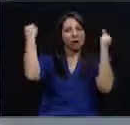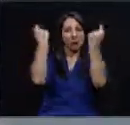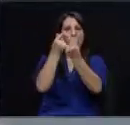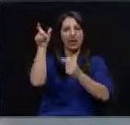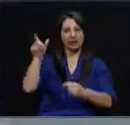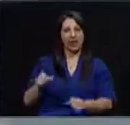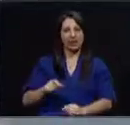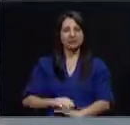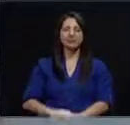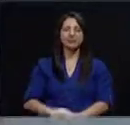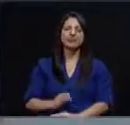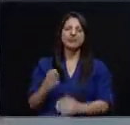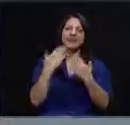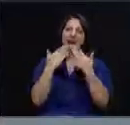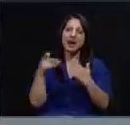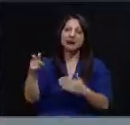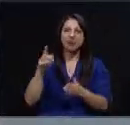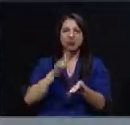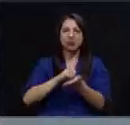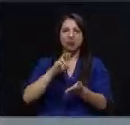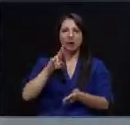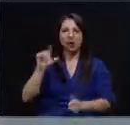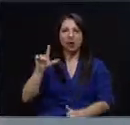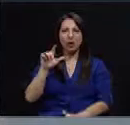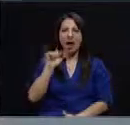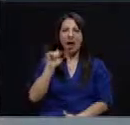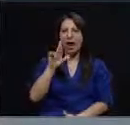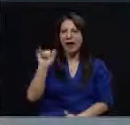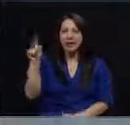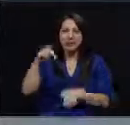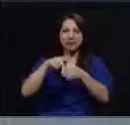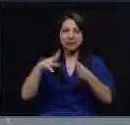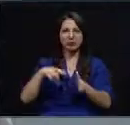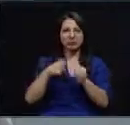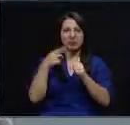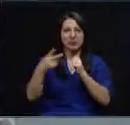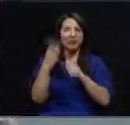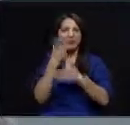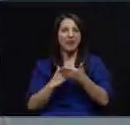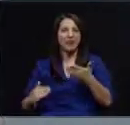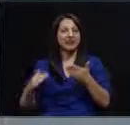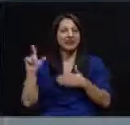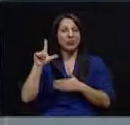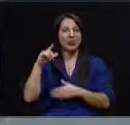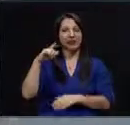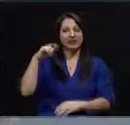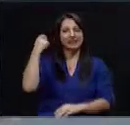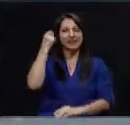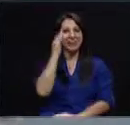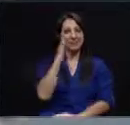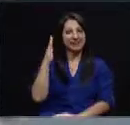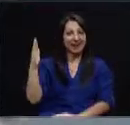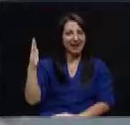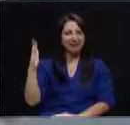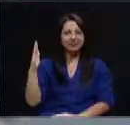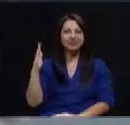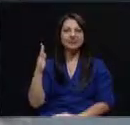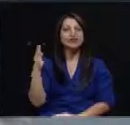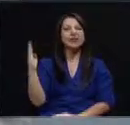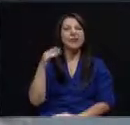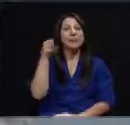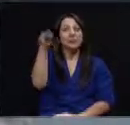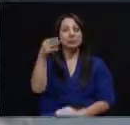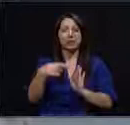de él. Le agradecemos muchísimo al doctor Raúl Arias su participación en esta primera parte de Lunes de Cinemateca. En